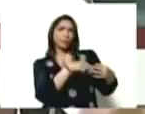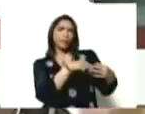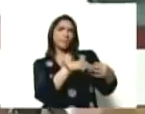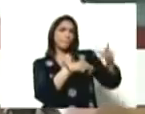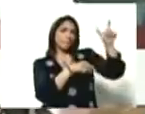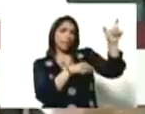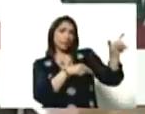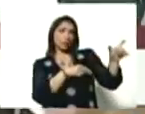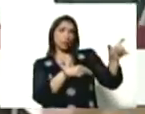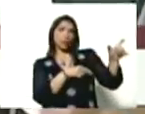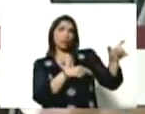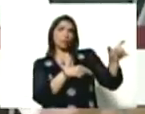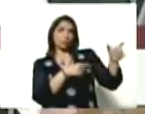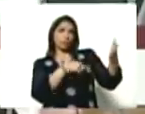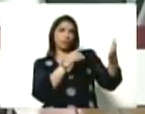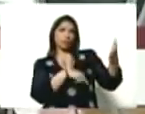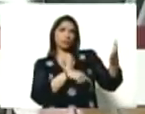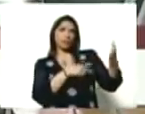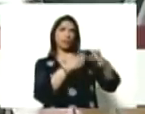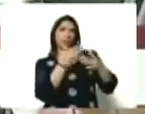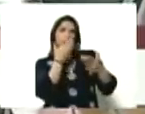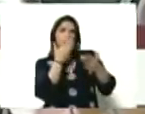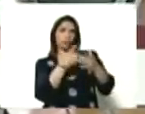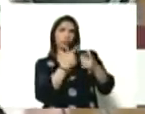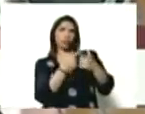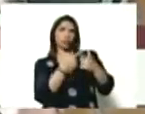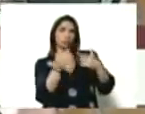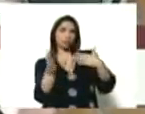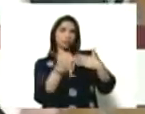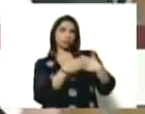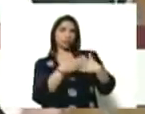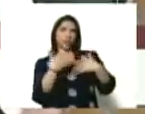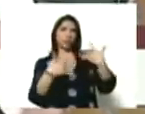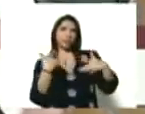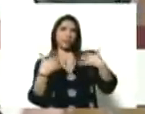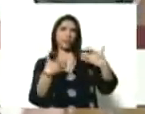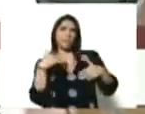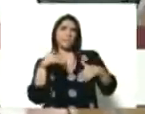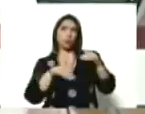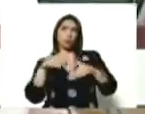y estampe la huella dactilar para cerrar el acto de votación.